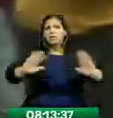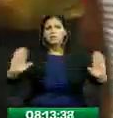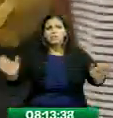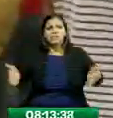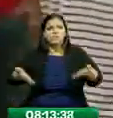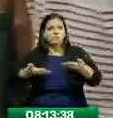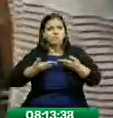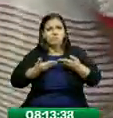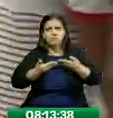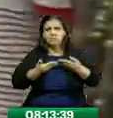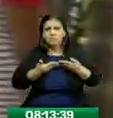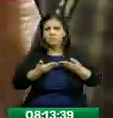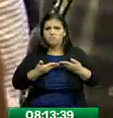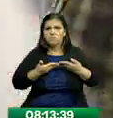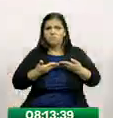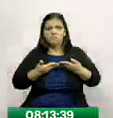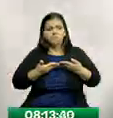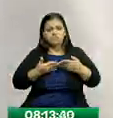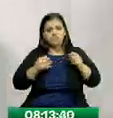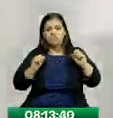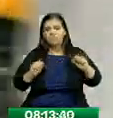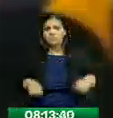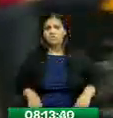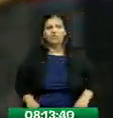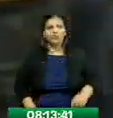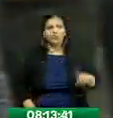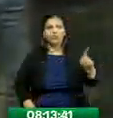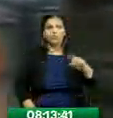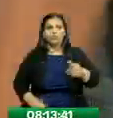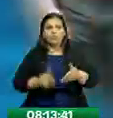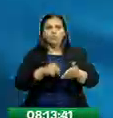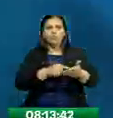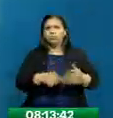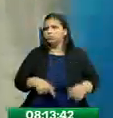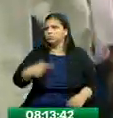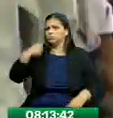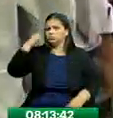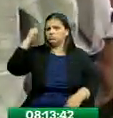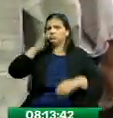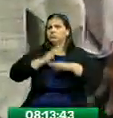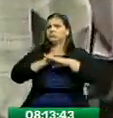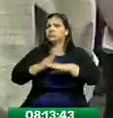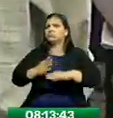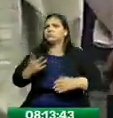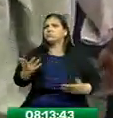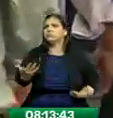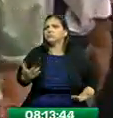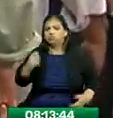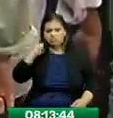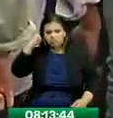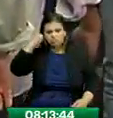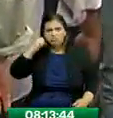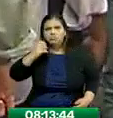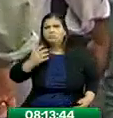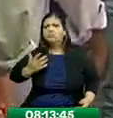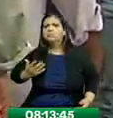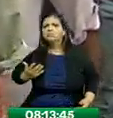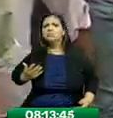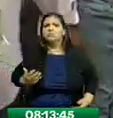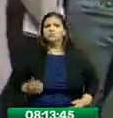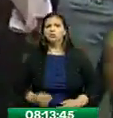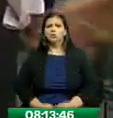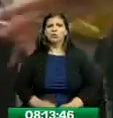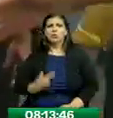todo Guayaquil. Que eso es prohibido también. No, no, tenemos derecho a la resistencia, señor. Tenemos derecho a la resistencia. Mientras no